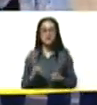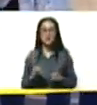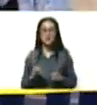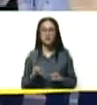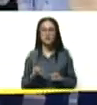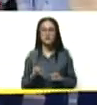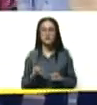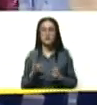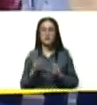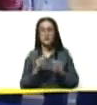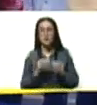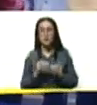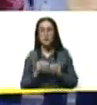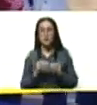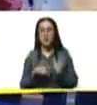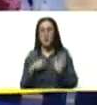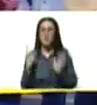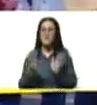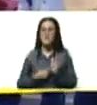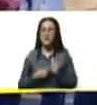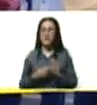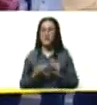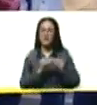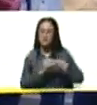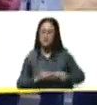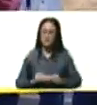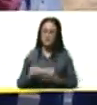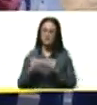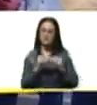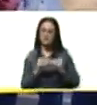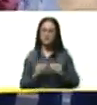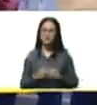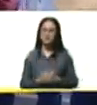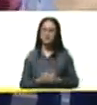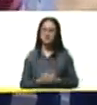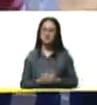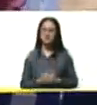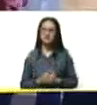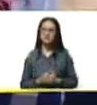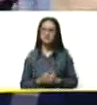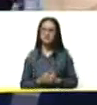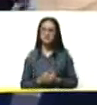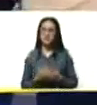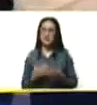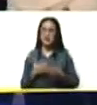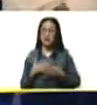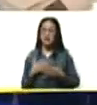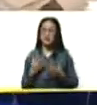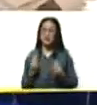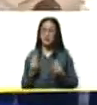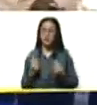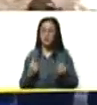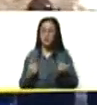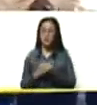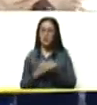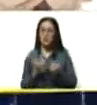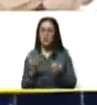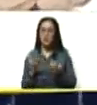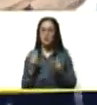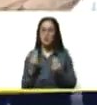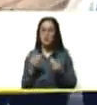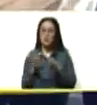desarmar completo. Desarmar, ingeniería reversa. Ingeniería reversa con grandes apoyos de muchísimas organizaciones